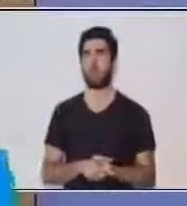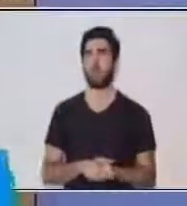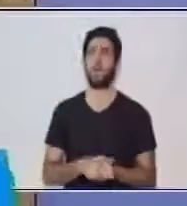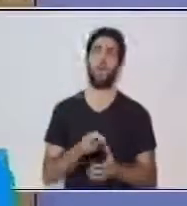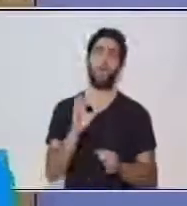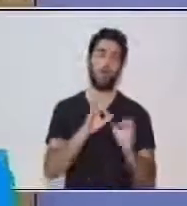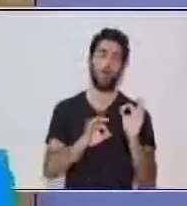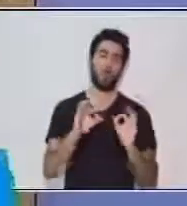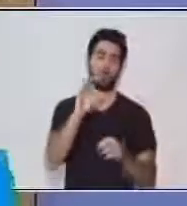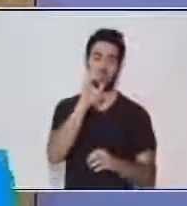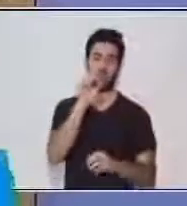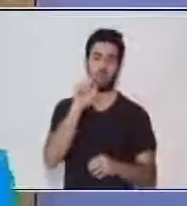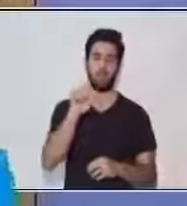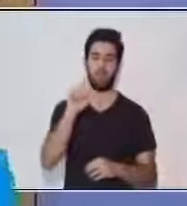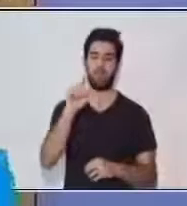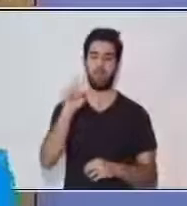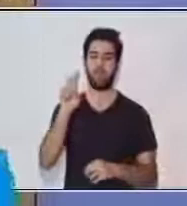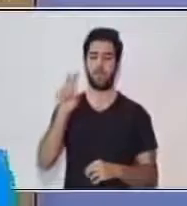0.125,